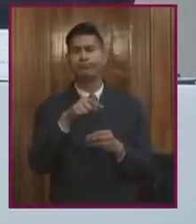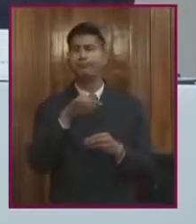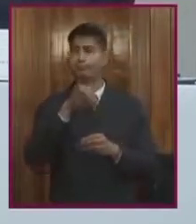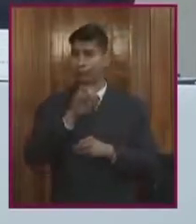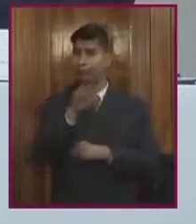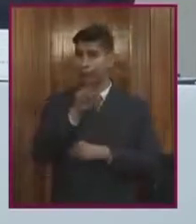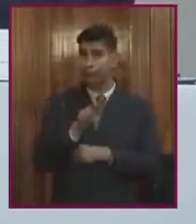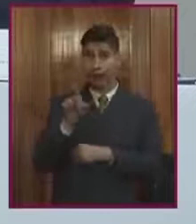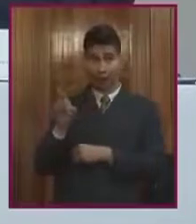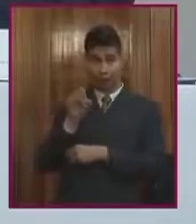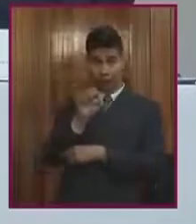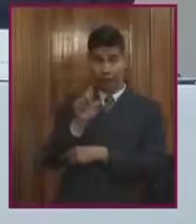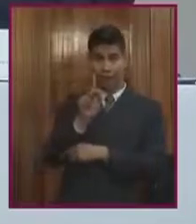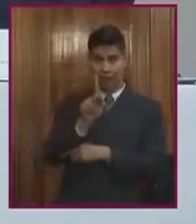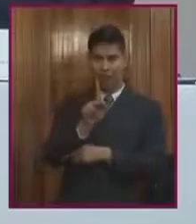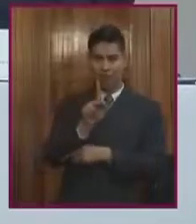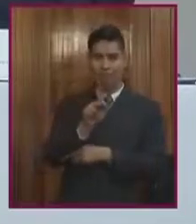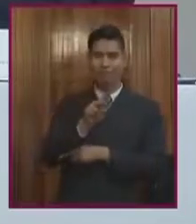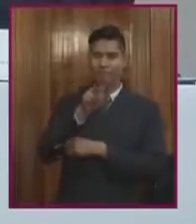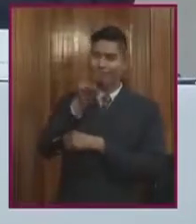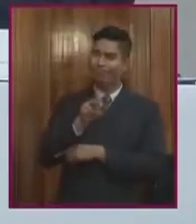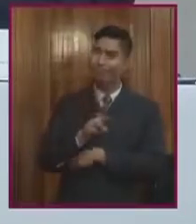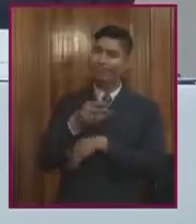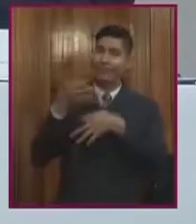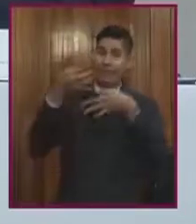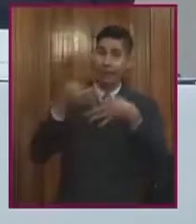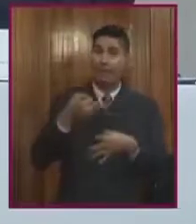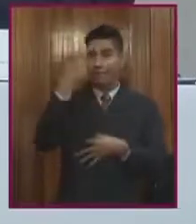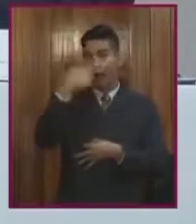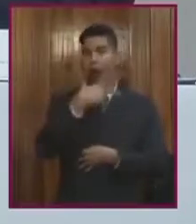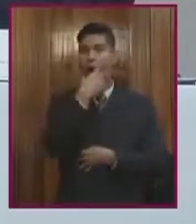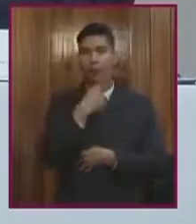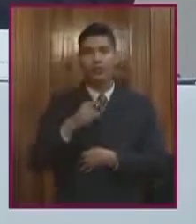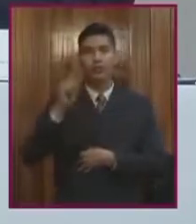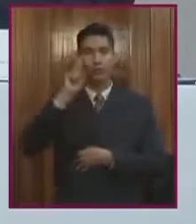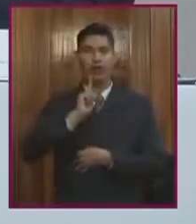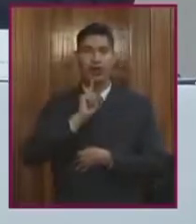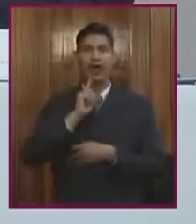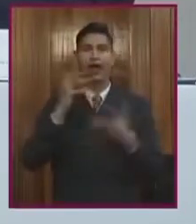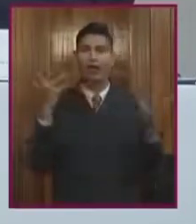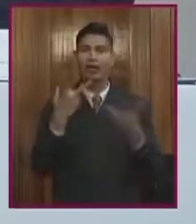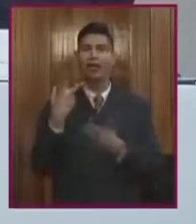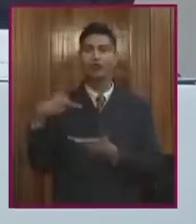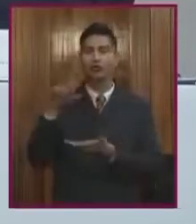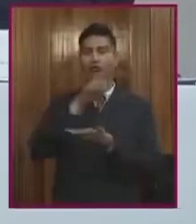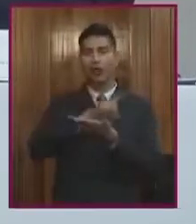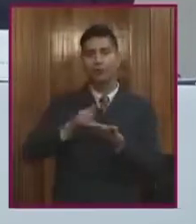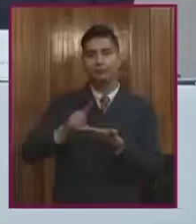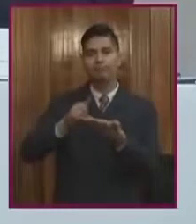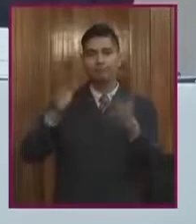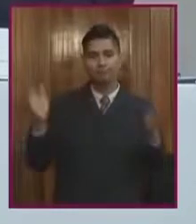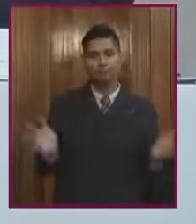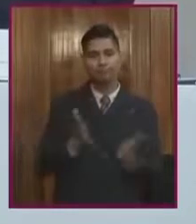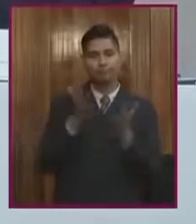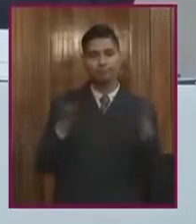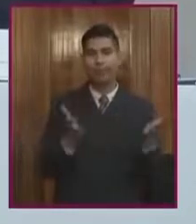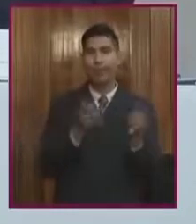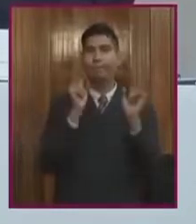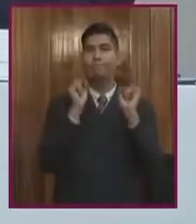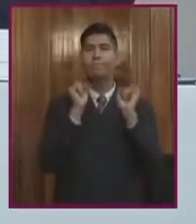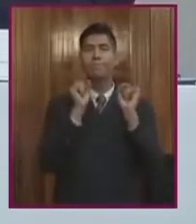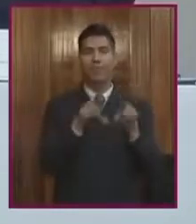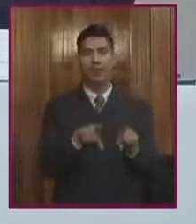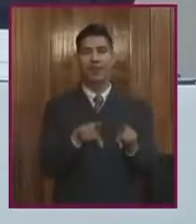preparaba a las mujeres, a los hombres, para conocer y exigir sus derechos, pero también para